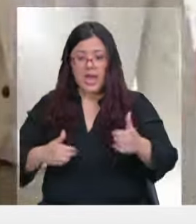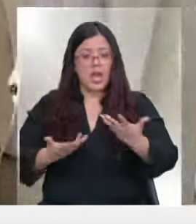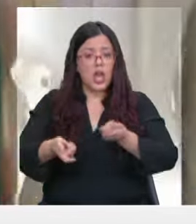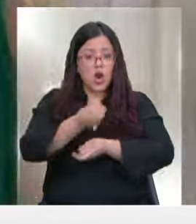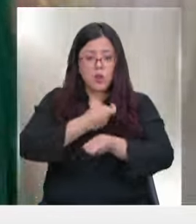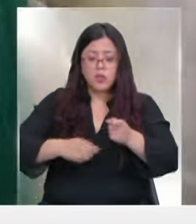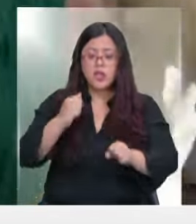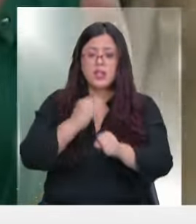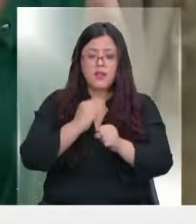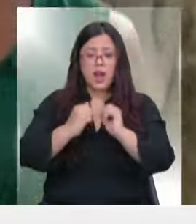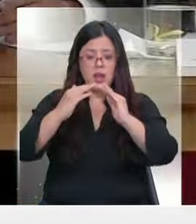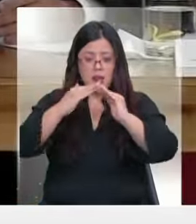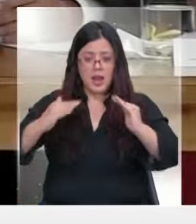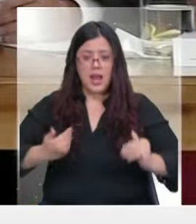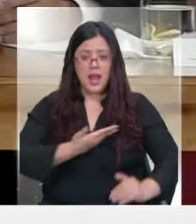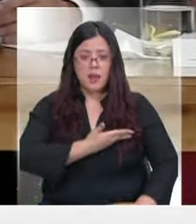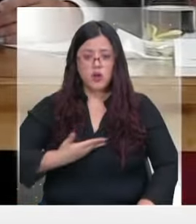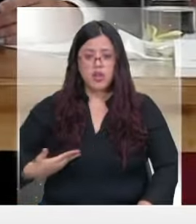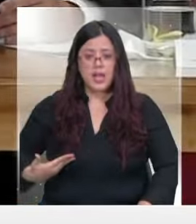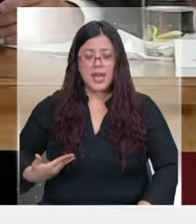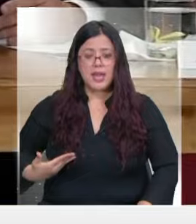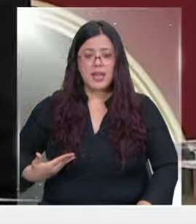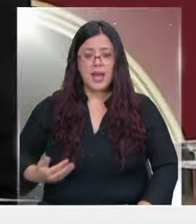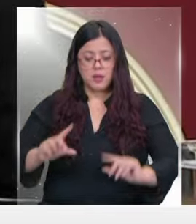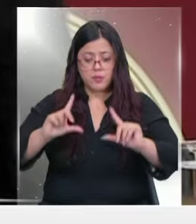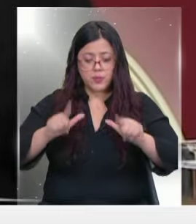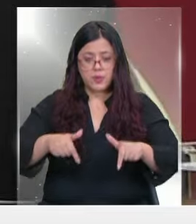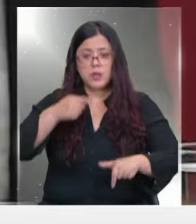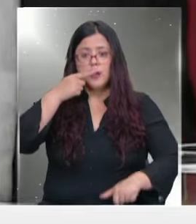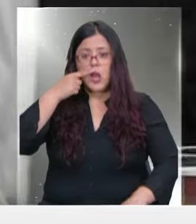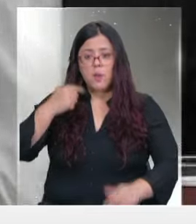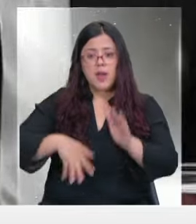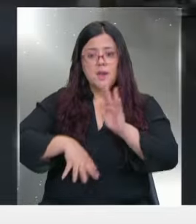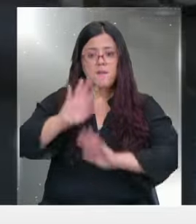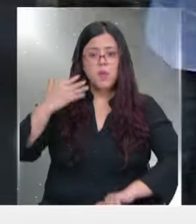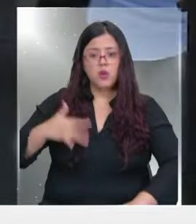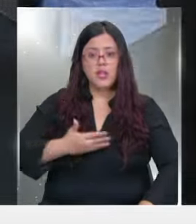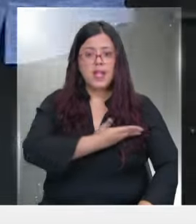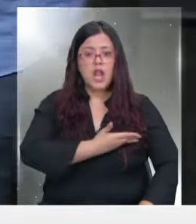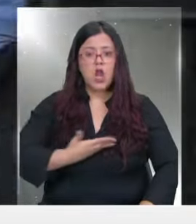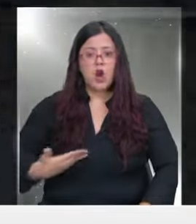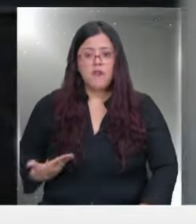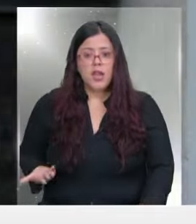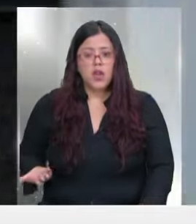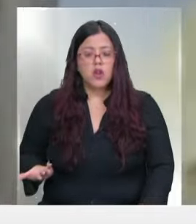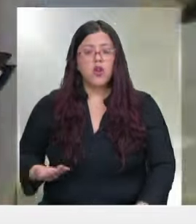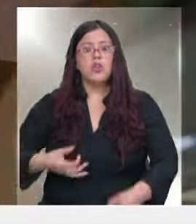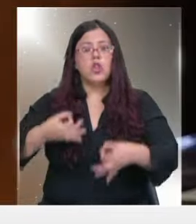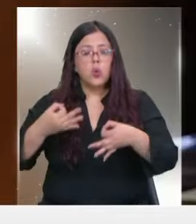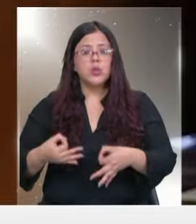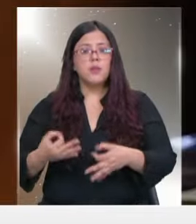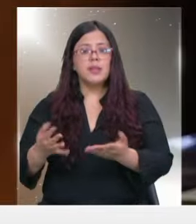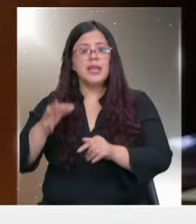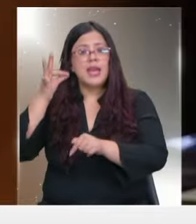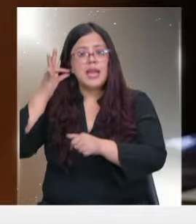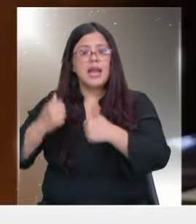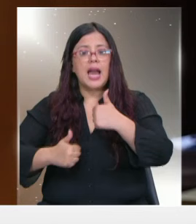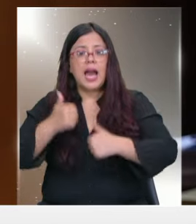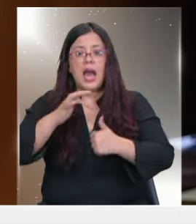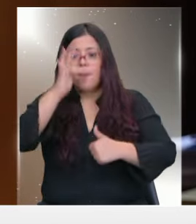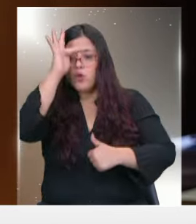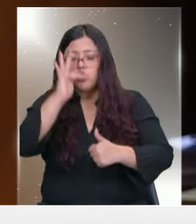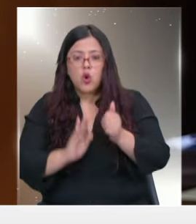trabajaba en el Palacio de la Moneda, en el gabinete de uno de los hombres más importantes del gobierno. Iba en una carrera funcionaria